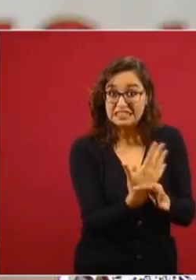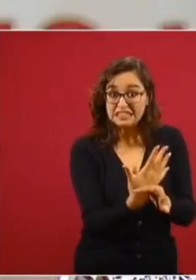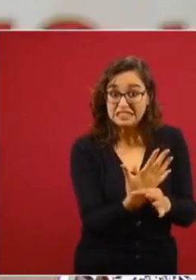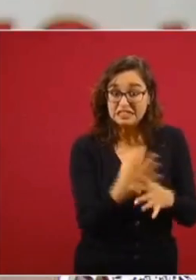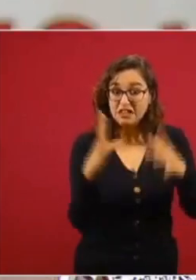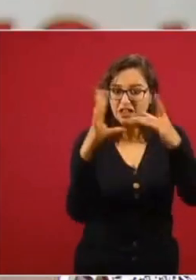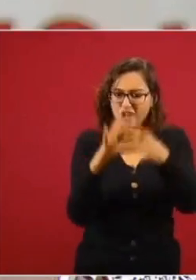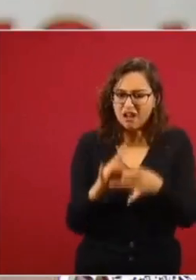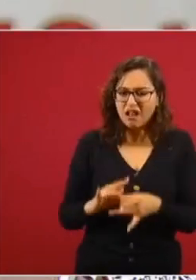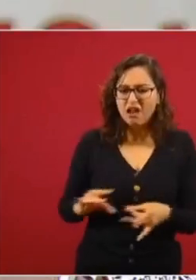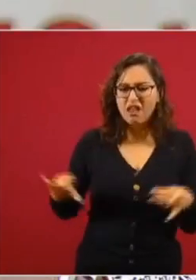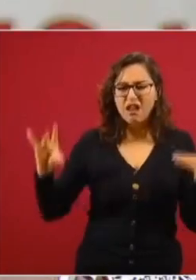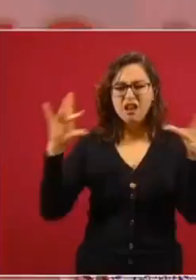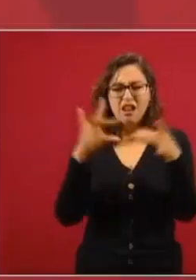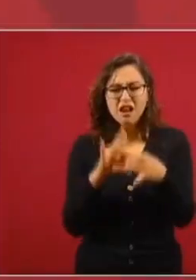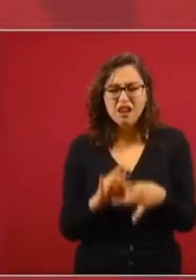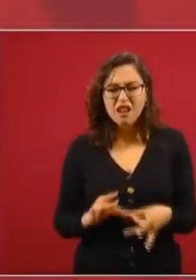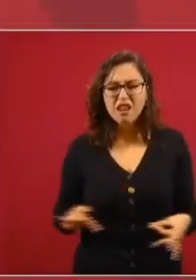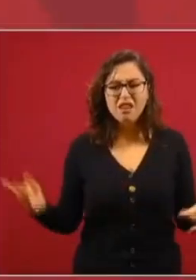de gran